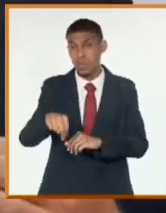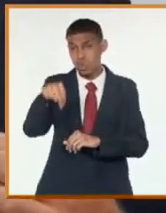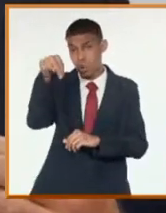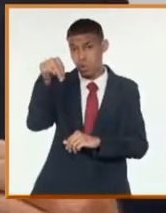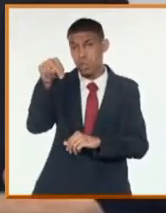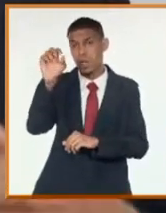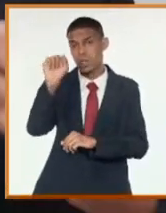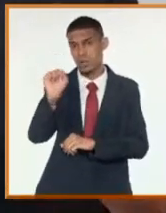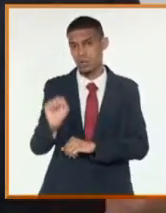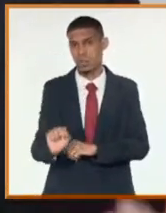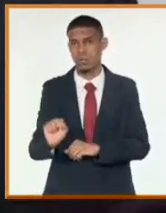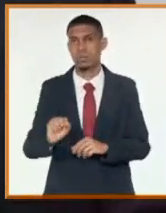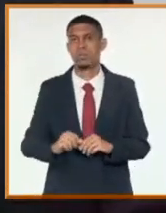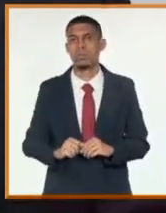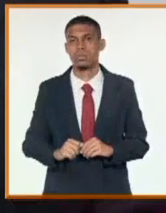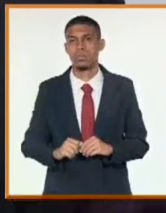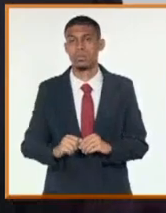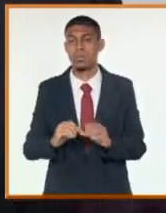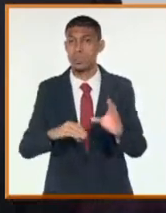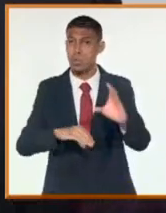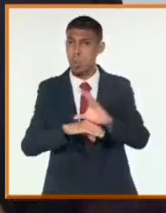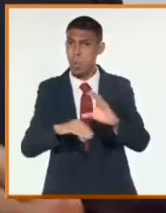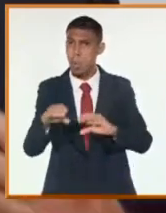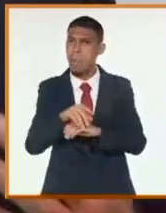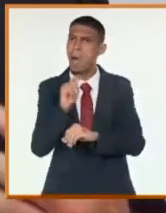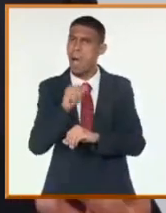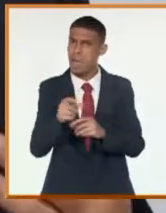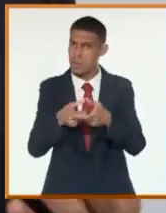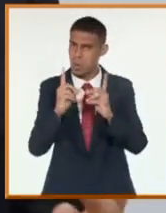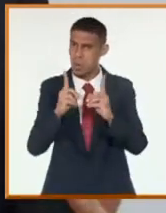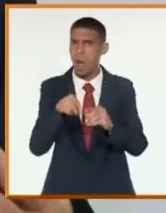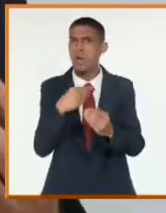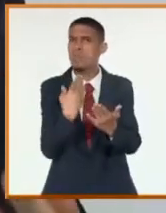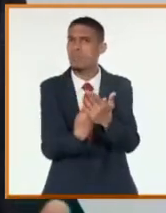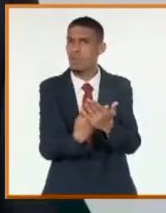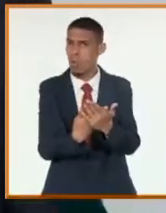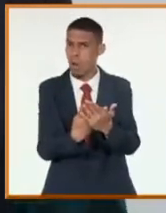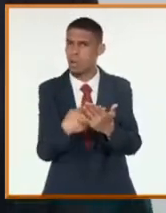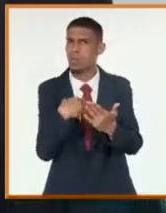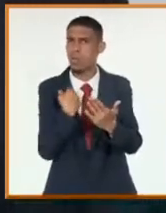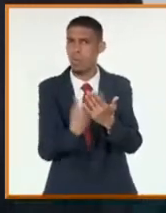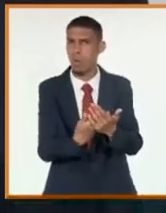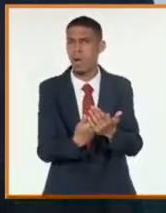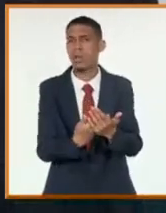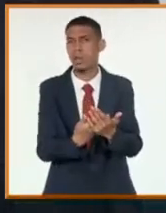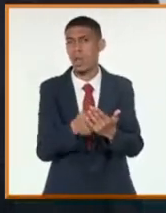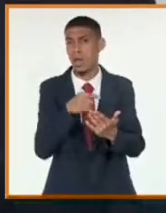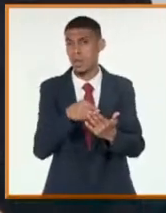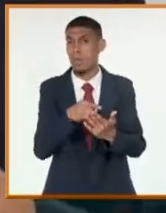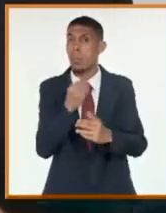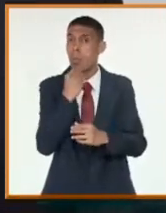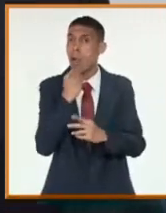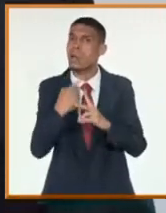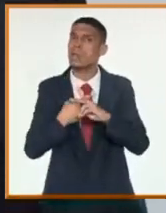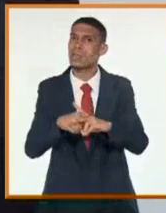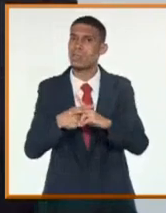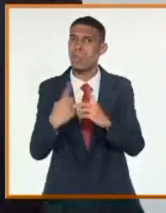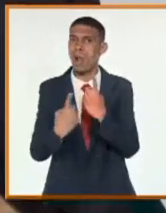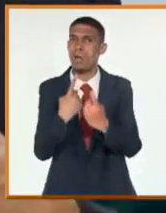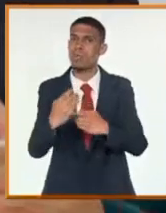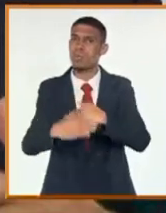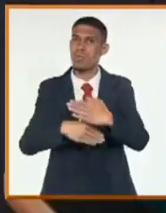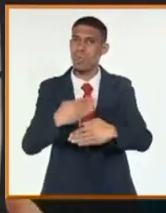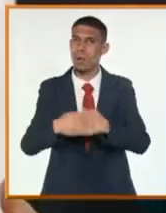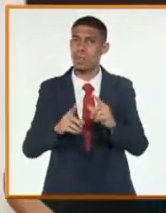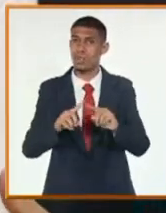Y además en la cumbre se hacen propuestas que son las más difíciles ahora de implementar porque llevan no solo una voluntad política de los países